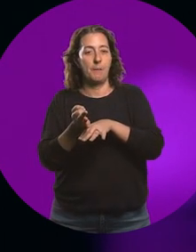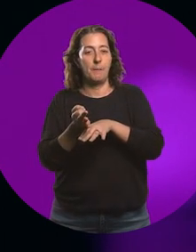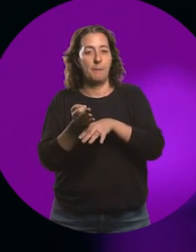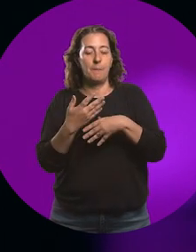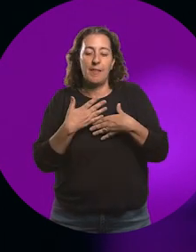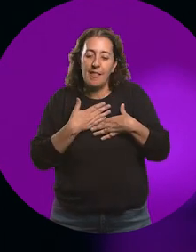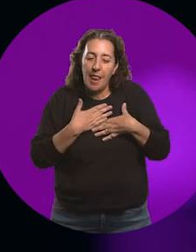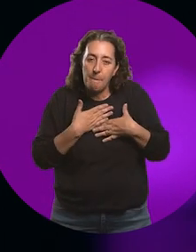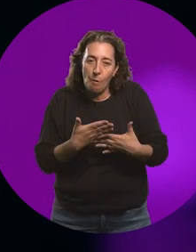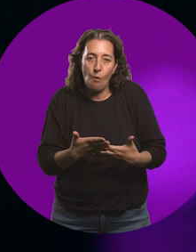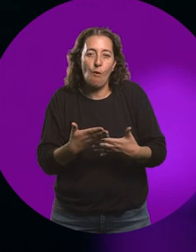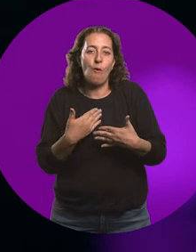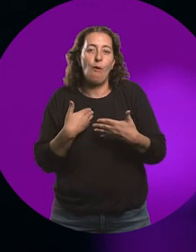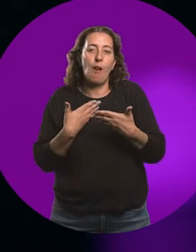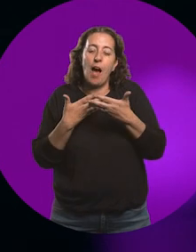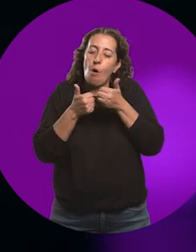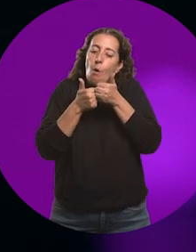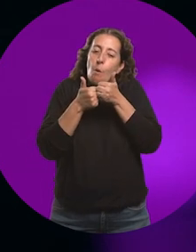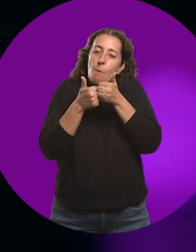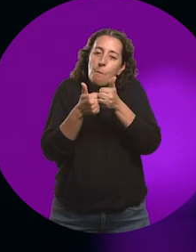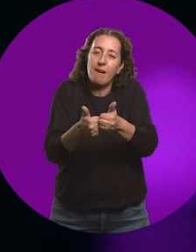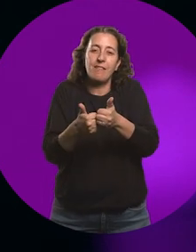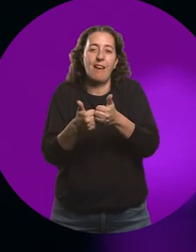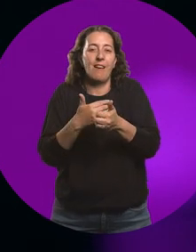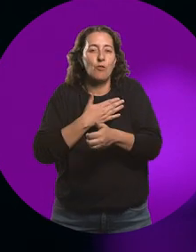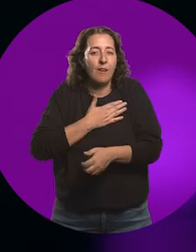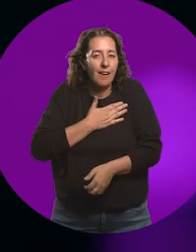el amor y desde el acompañamiento y desde el cariño